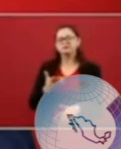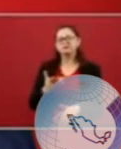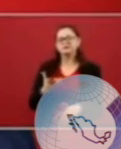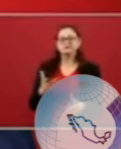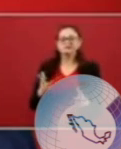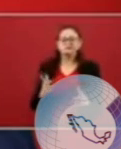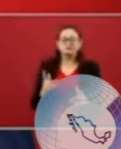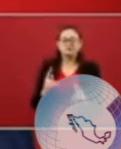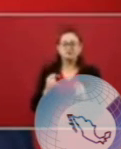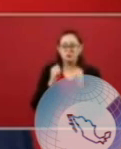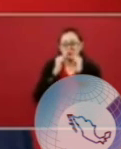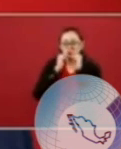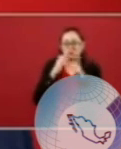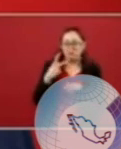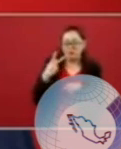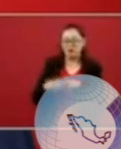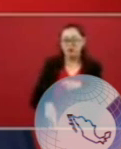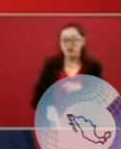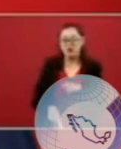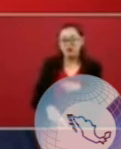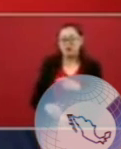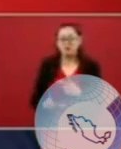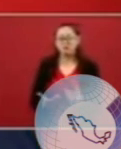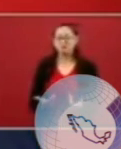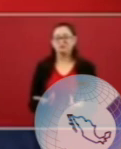correr riesgos.